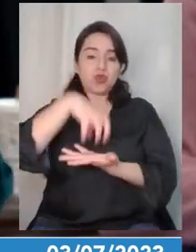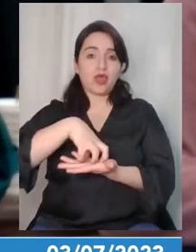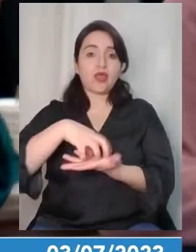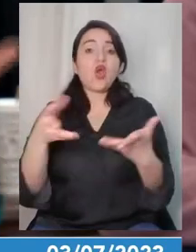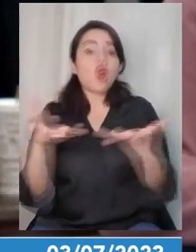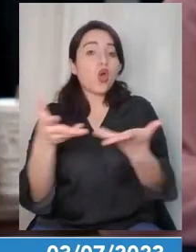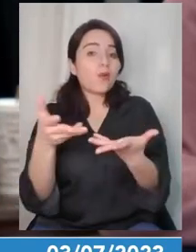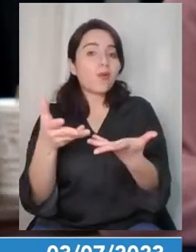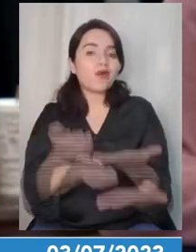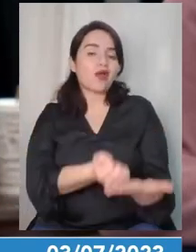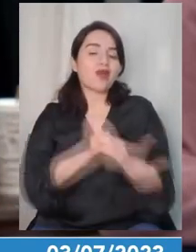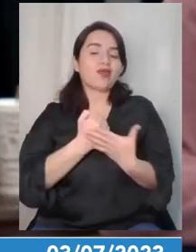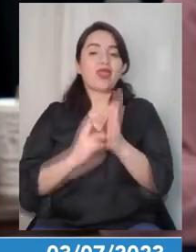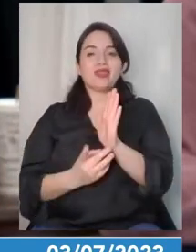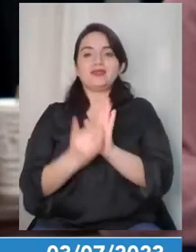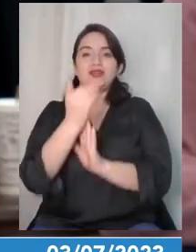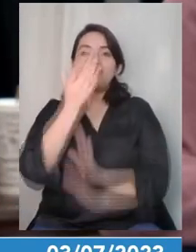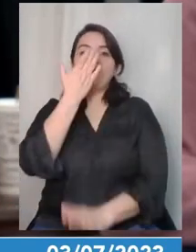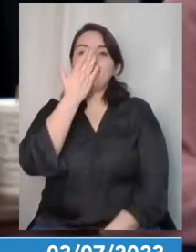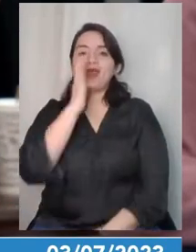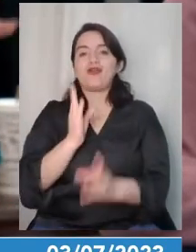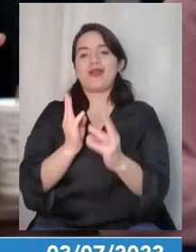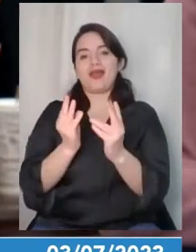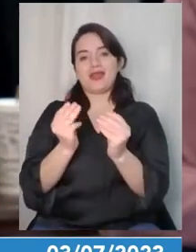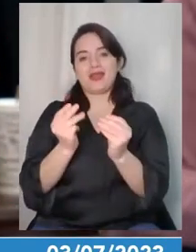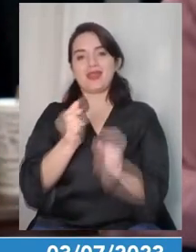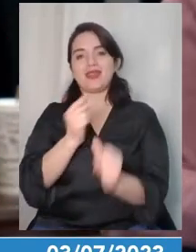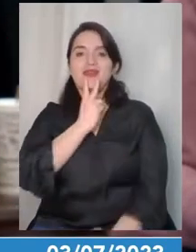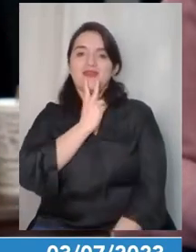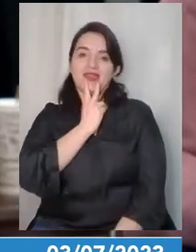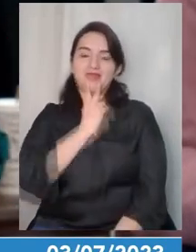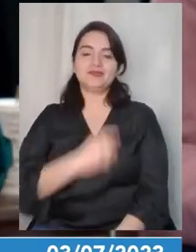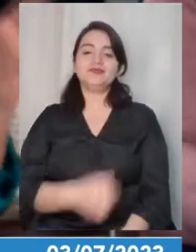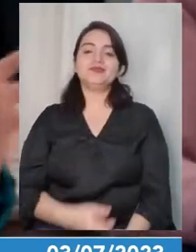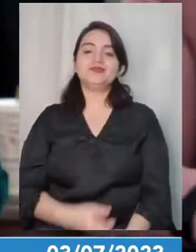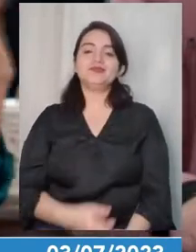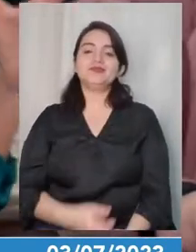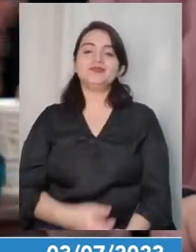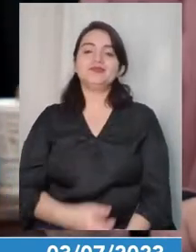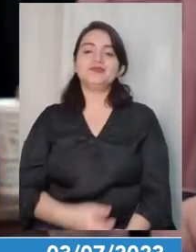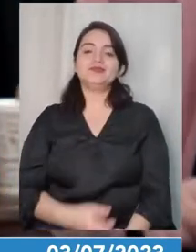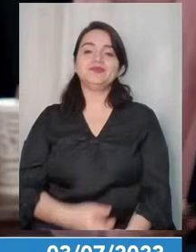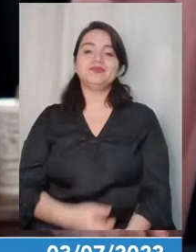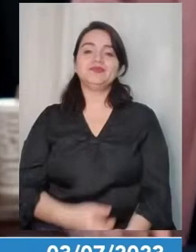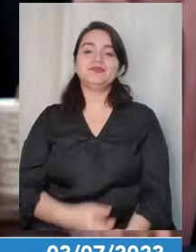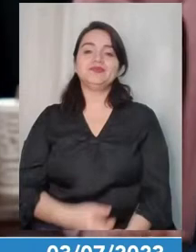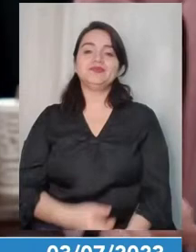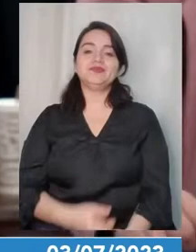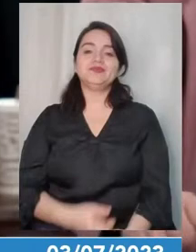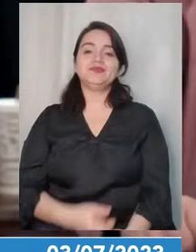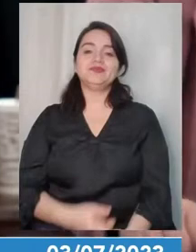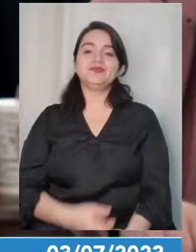mejor nuestra calidad de vida. Más allá del contenido político que puede tener